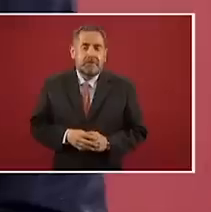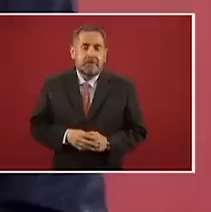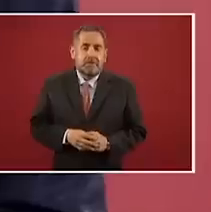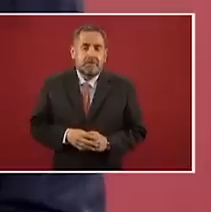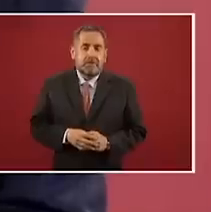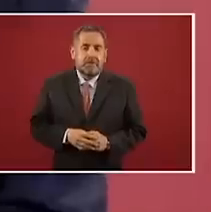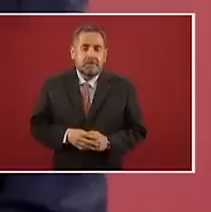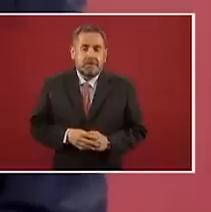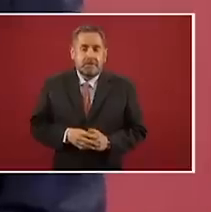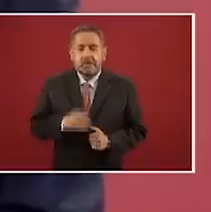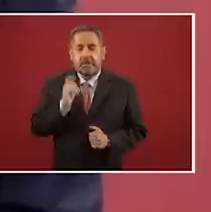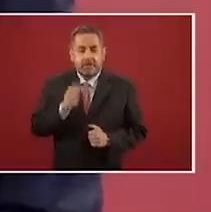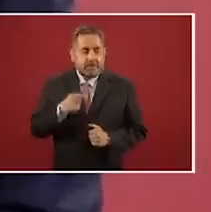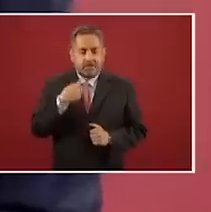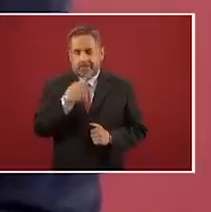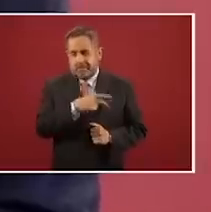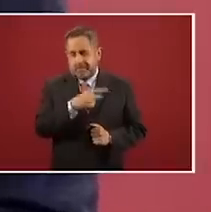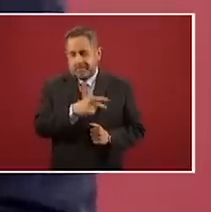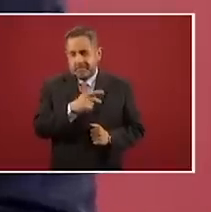son